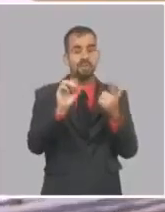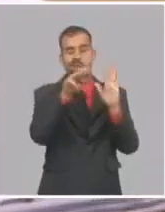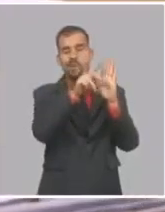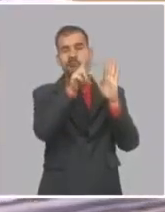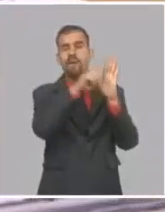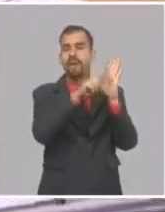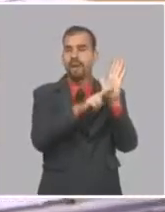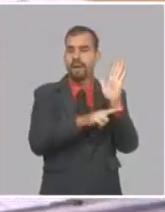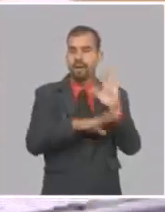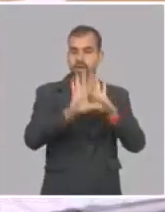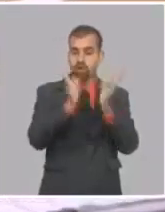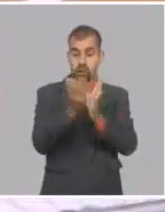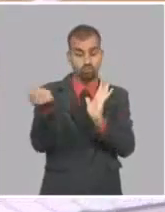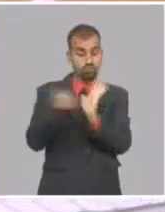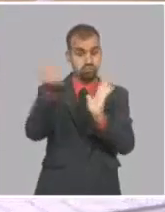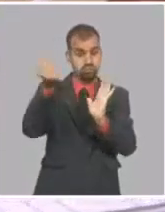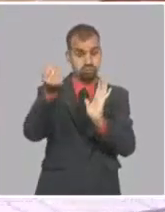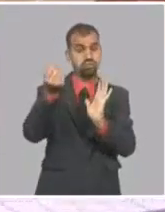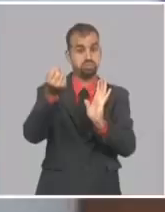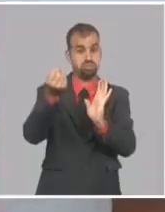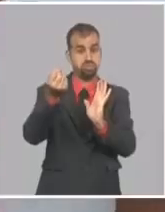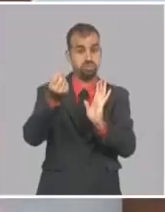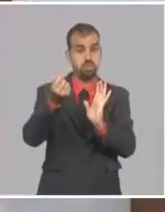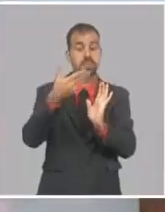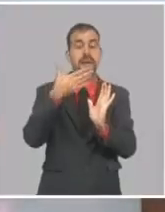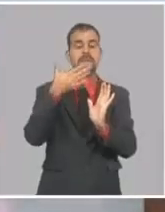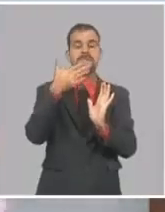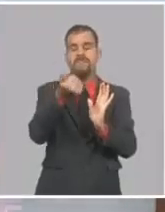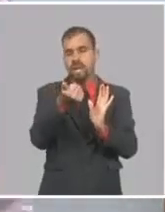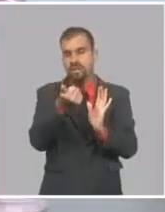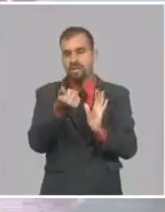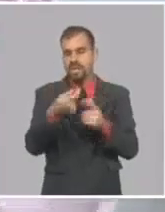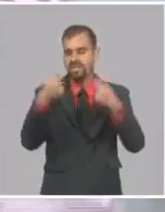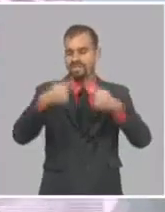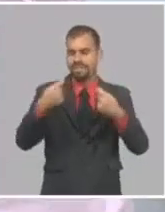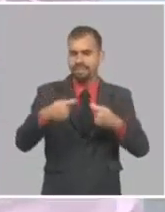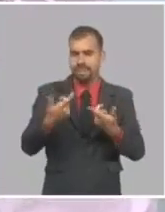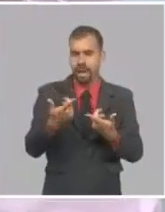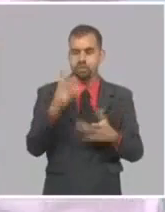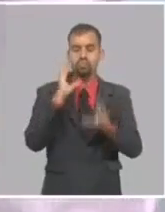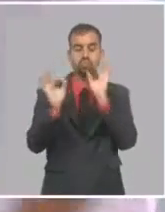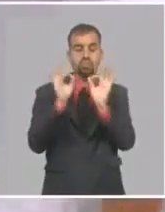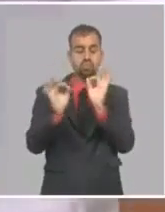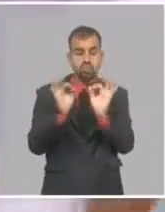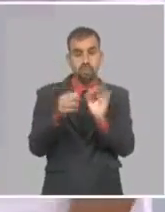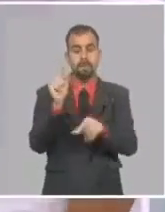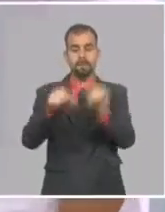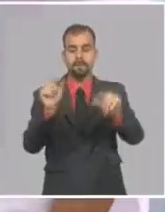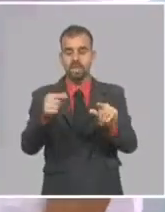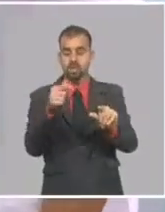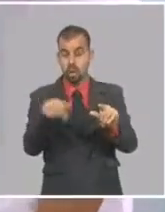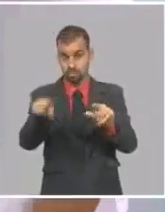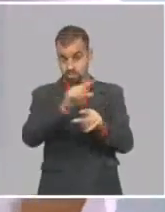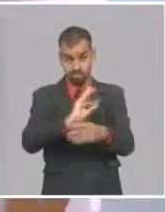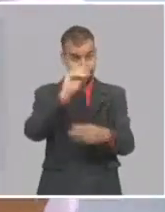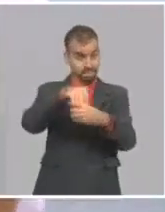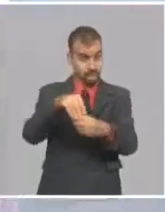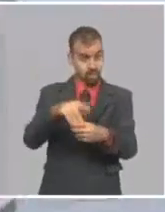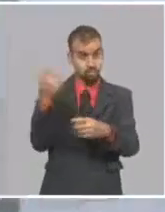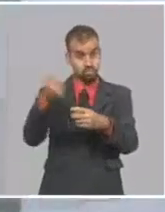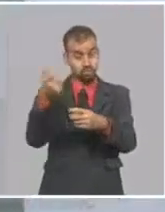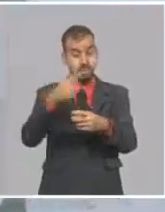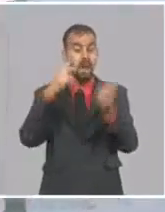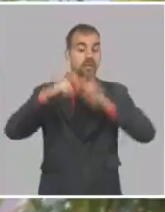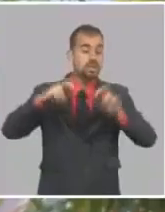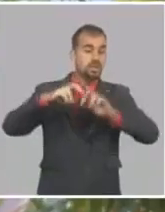protocolo aprobado y garantizar la protección, beneficios, derechos y seguridad de los individuos involucrados en la